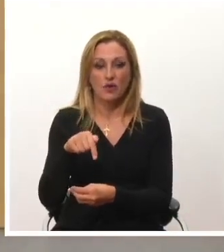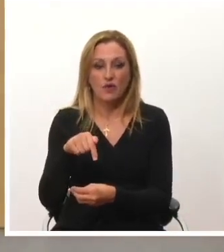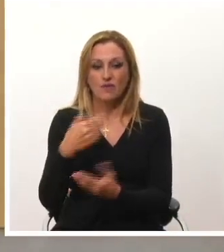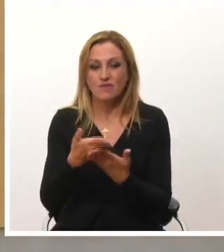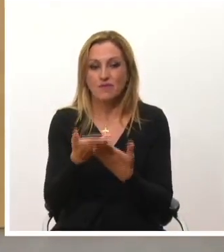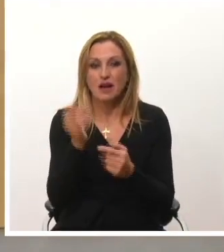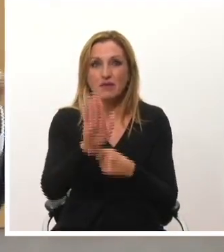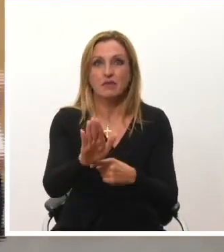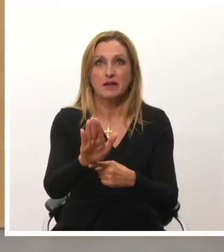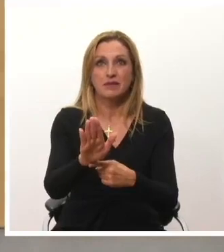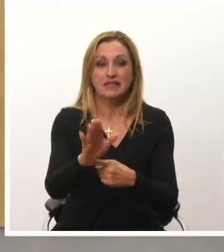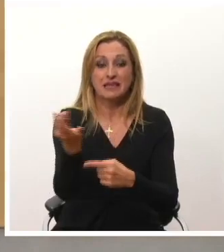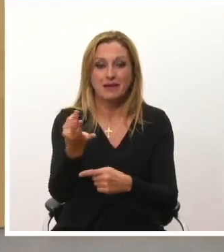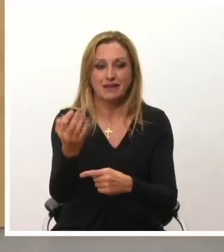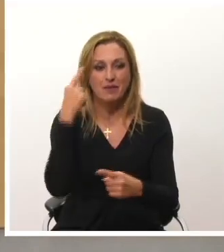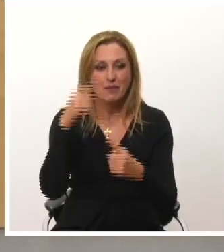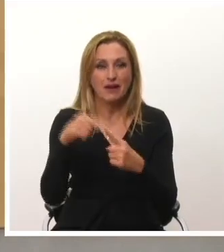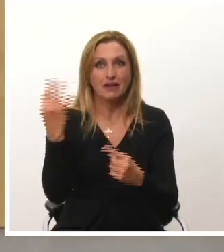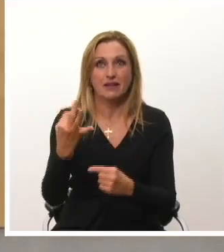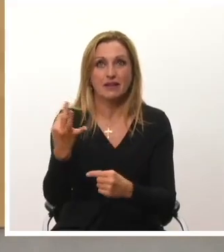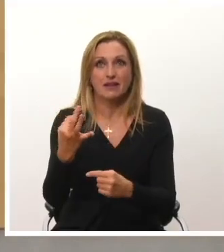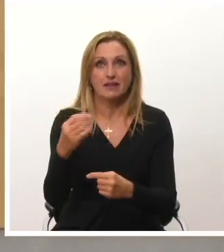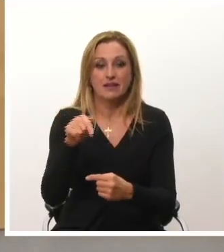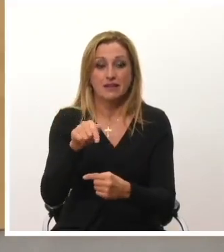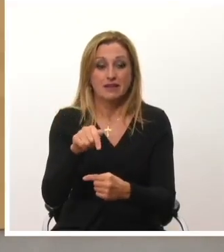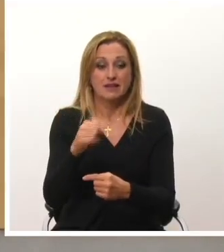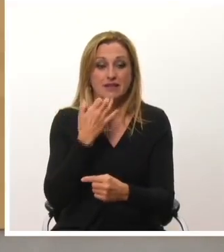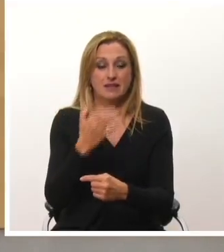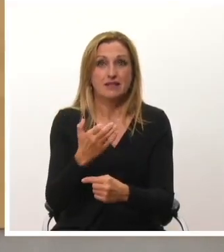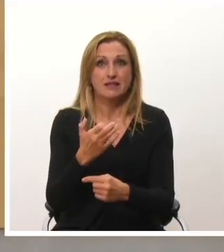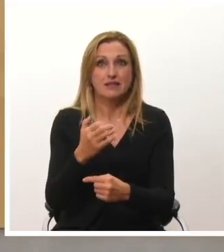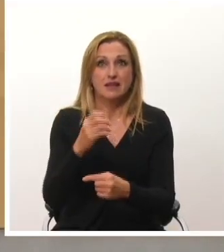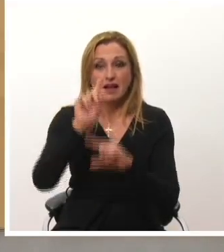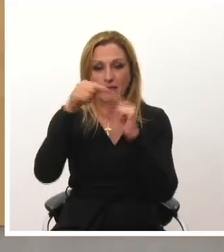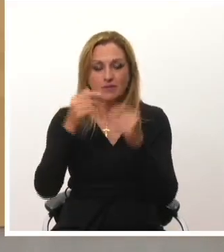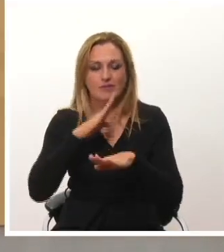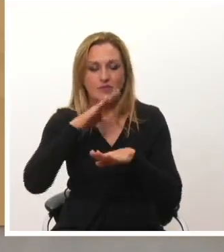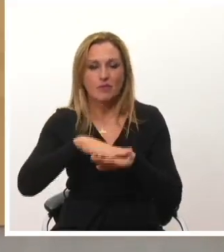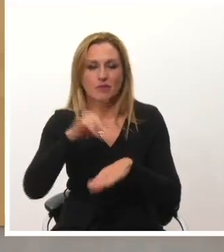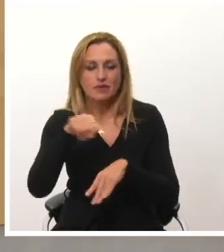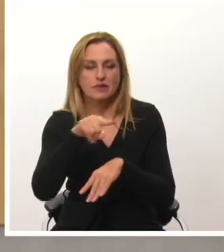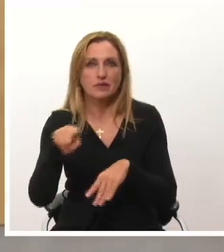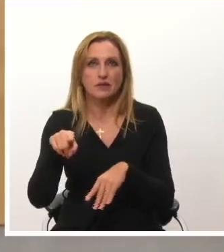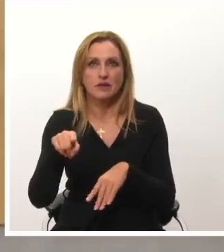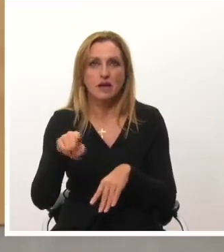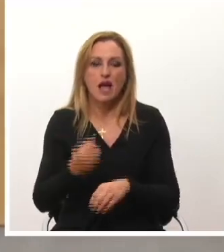Presenta una enmienda si no se cumple O es que se cumple el presupuesto el discurso constante de que